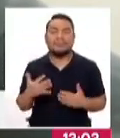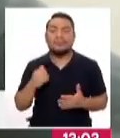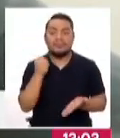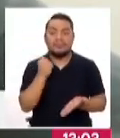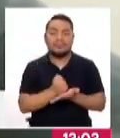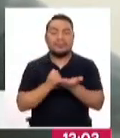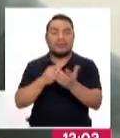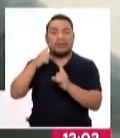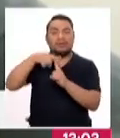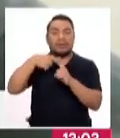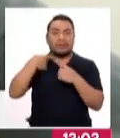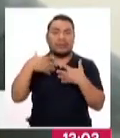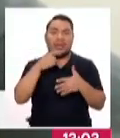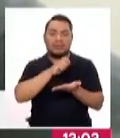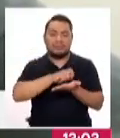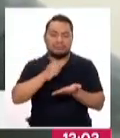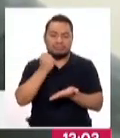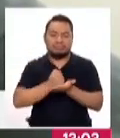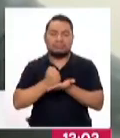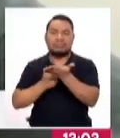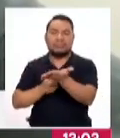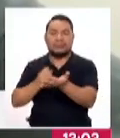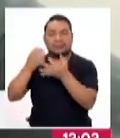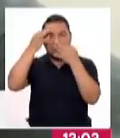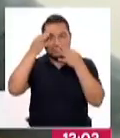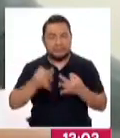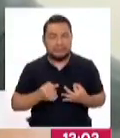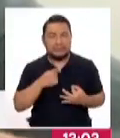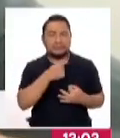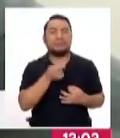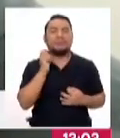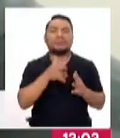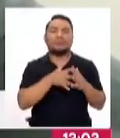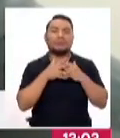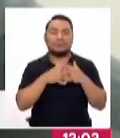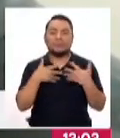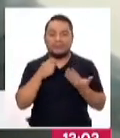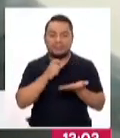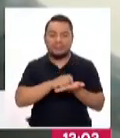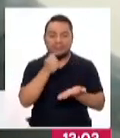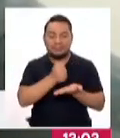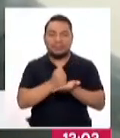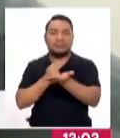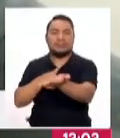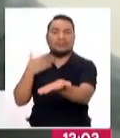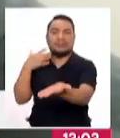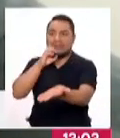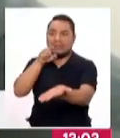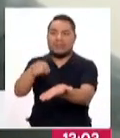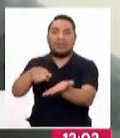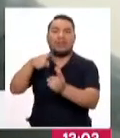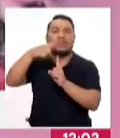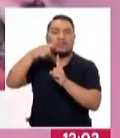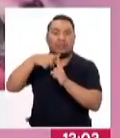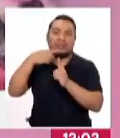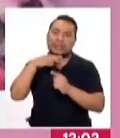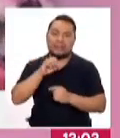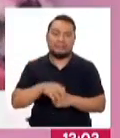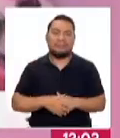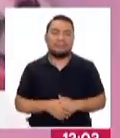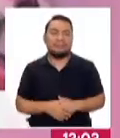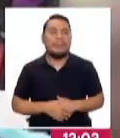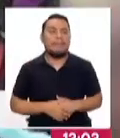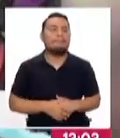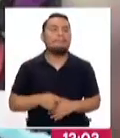notificado formalmente de la decisión de los Estados Unidos de Norteamérica de su entrega al Estado peruano